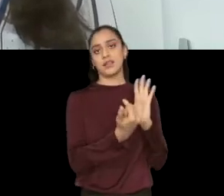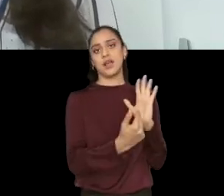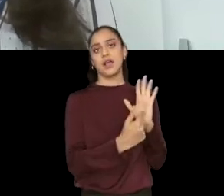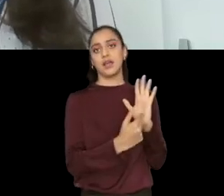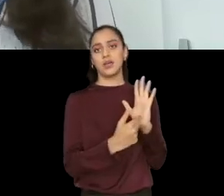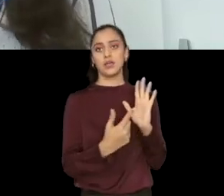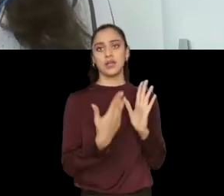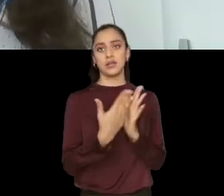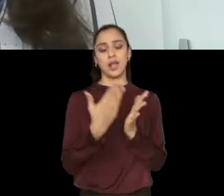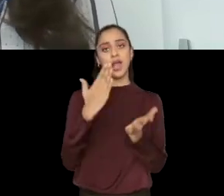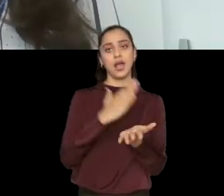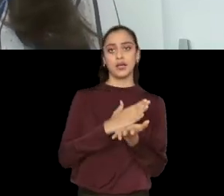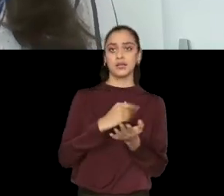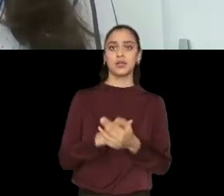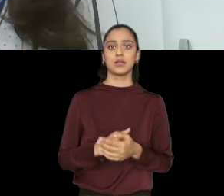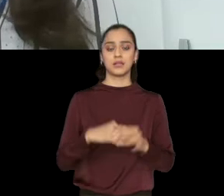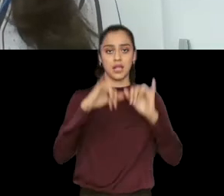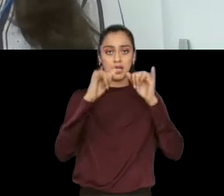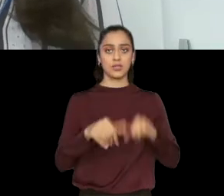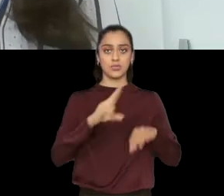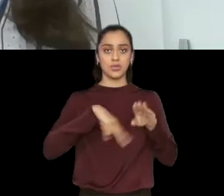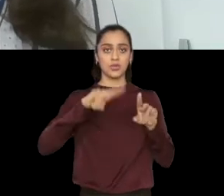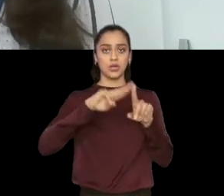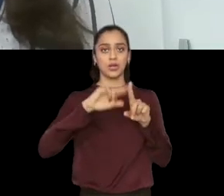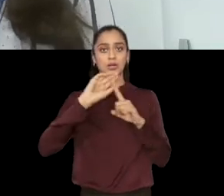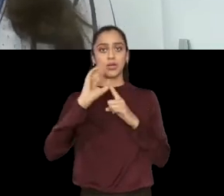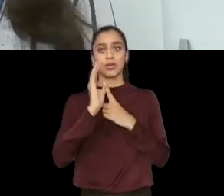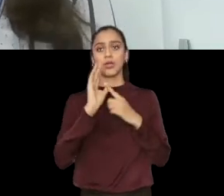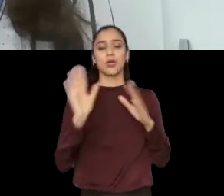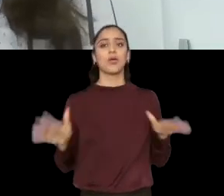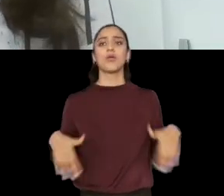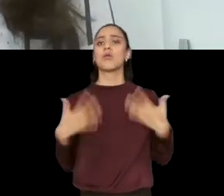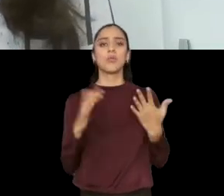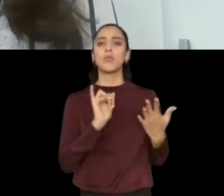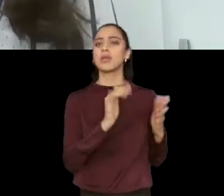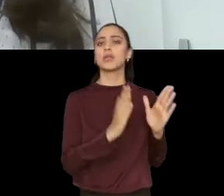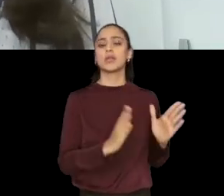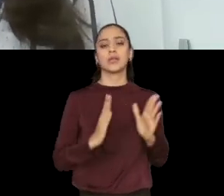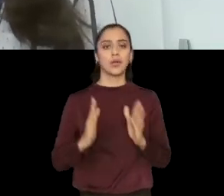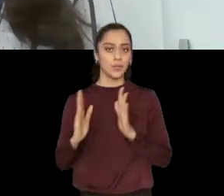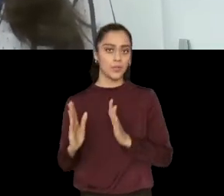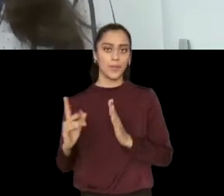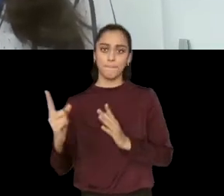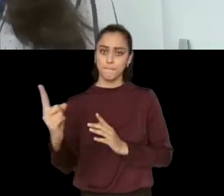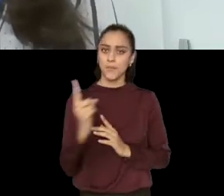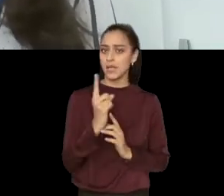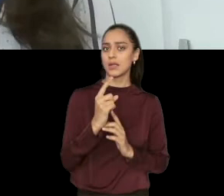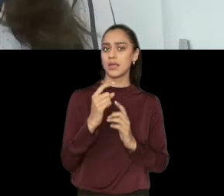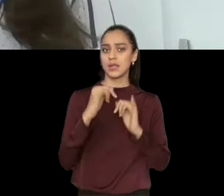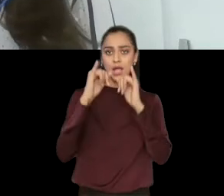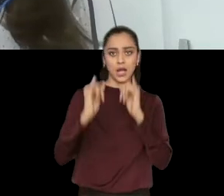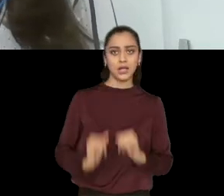del el anterior Instituto Nacional de Cultura, ¿cómo fue ese proceso? ¿Llegaste aquí